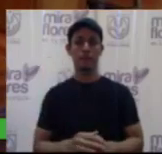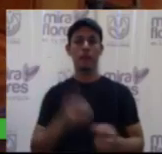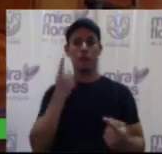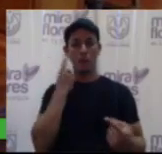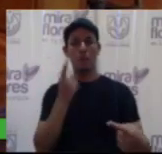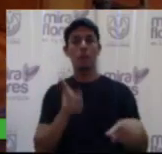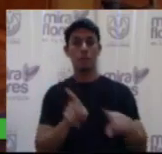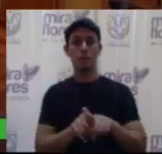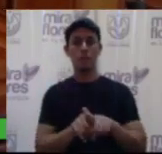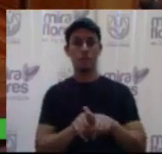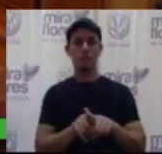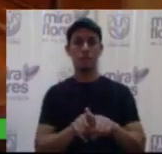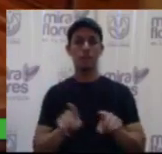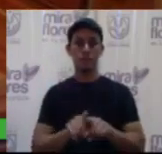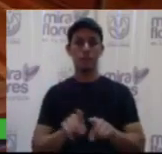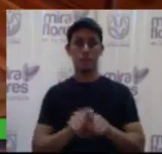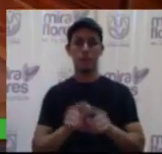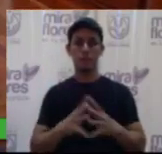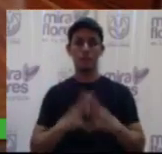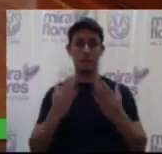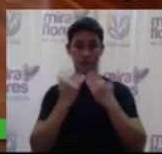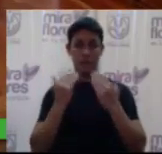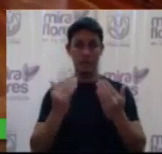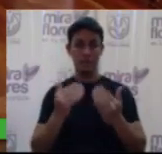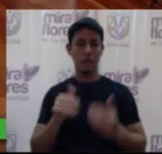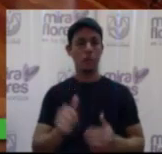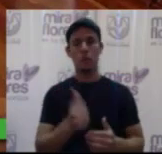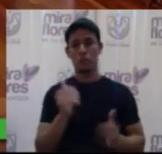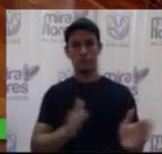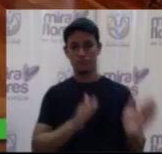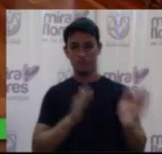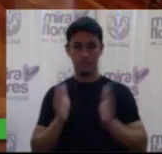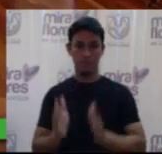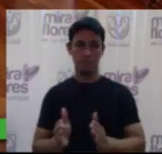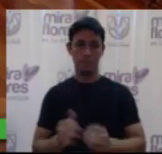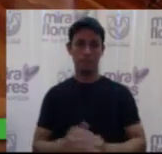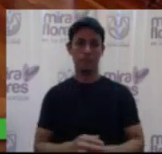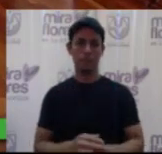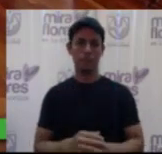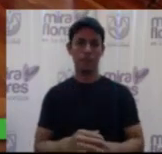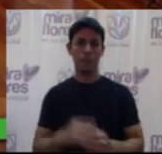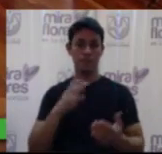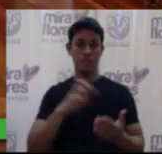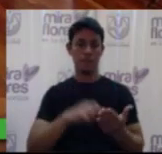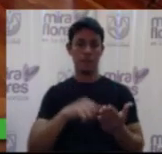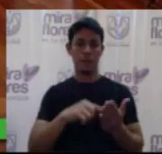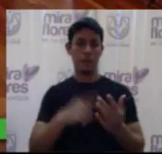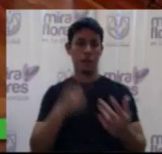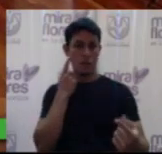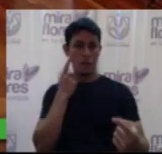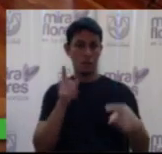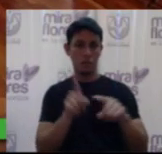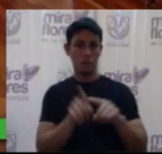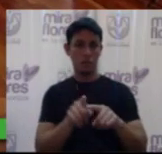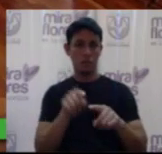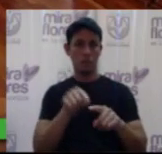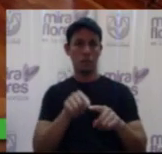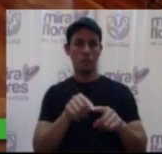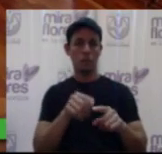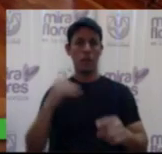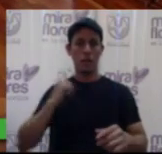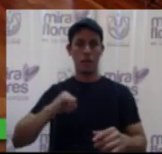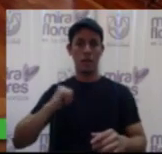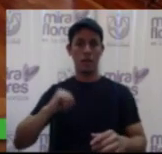Se aprueba también por unanimidad de votos. Muchas gracias. Vamos al siguiente punto. Proyecto de acuerdo de consejo que aprueba la licencia solicitada por el